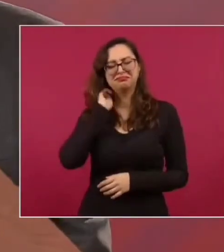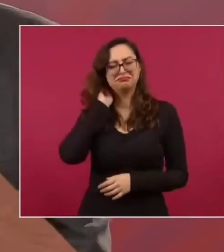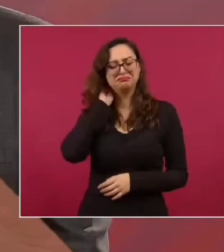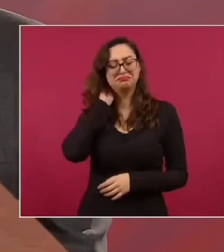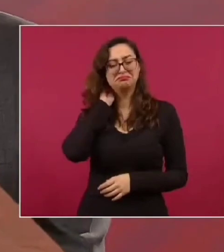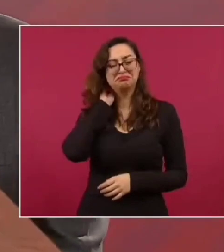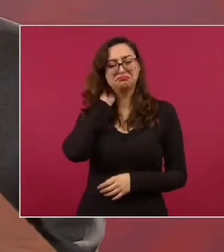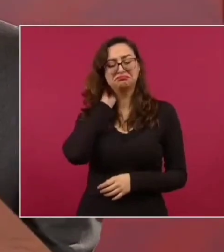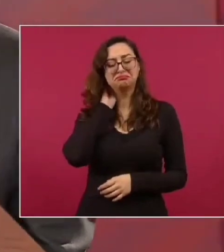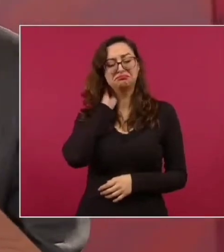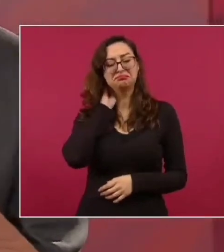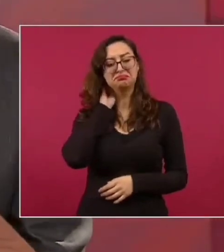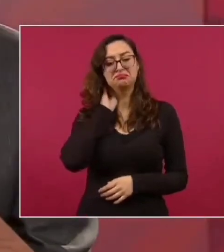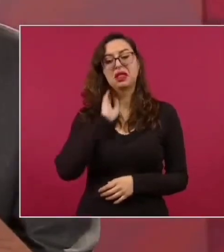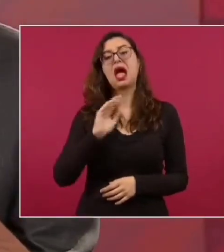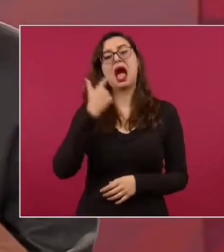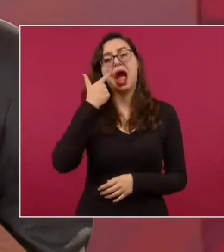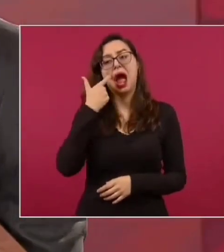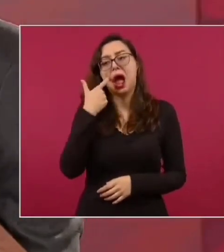podemos,